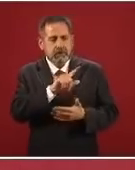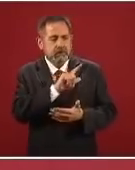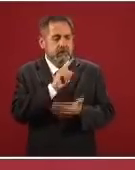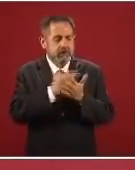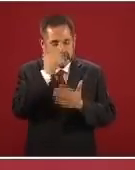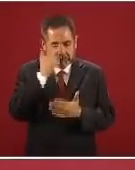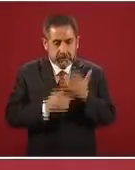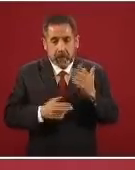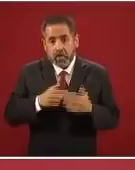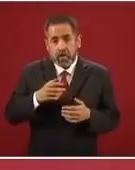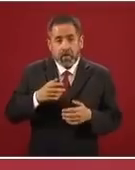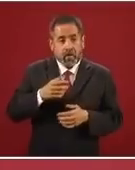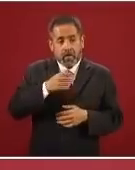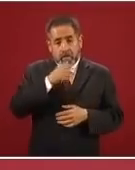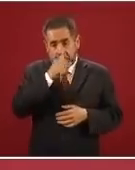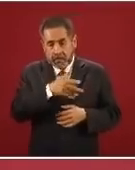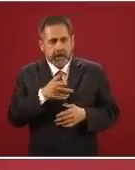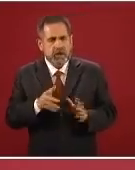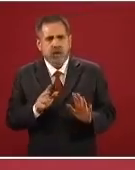estos agravios